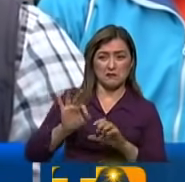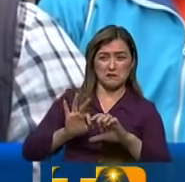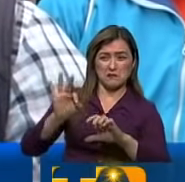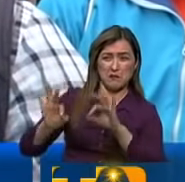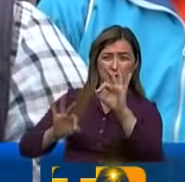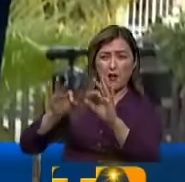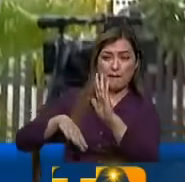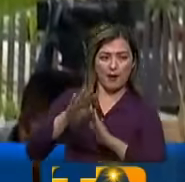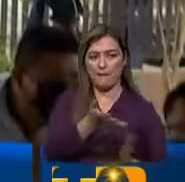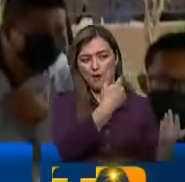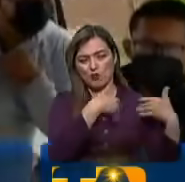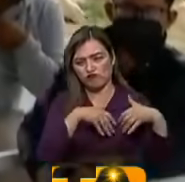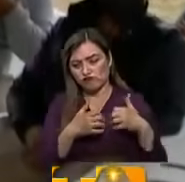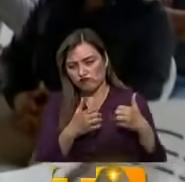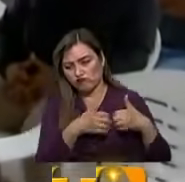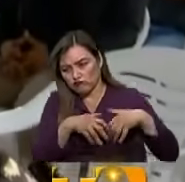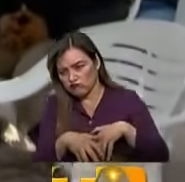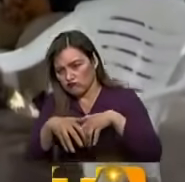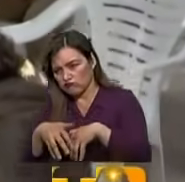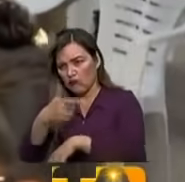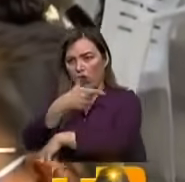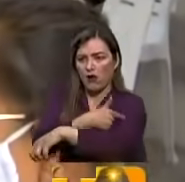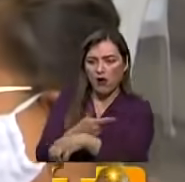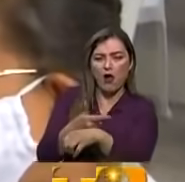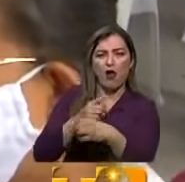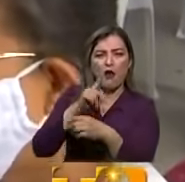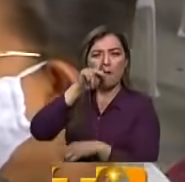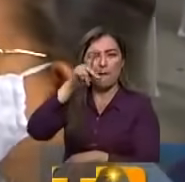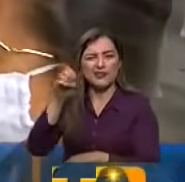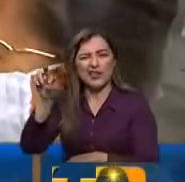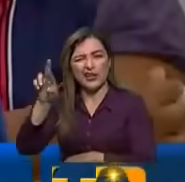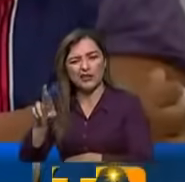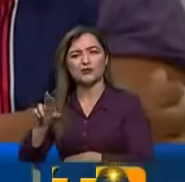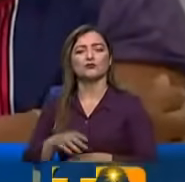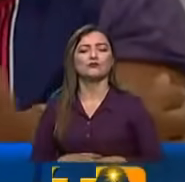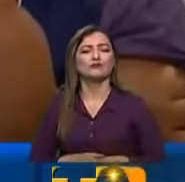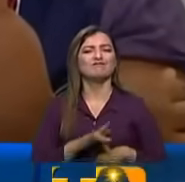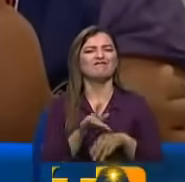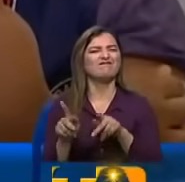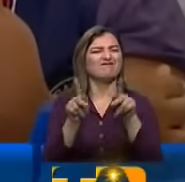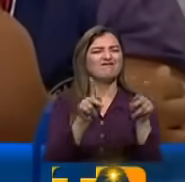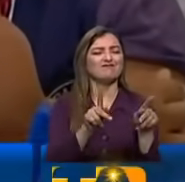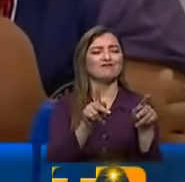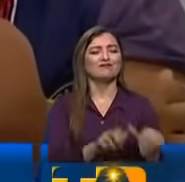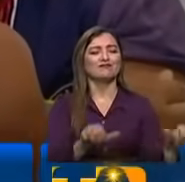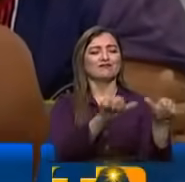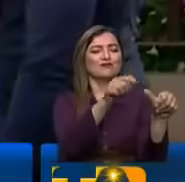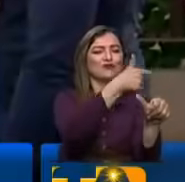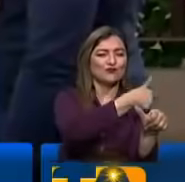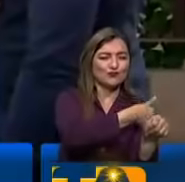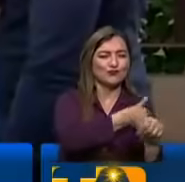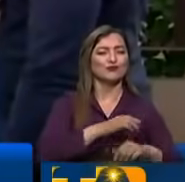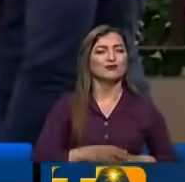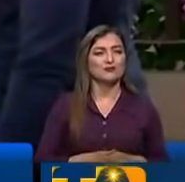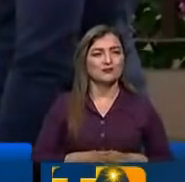vamos a trabajarlo en conjunto. Aquí desde temprano, el plan consistió en la toma de pruebas de antígeno, un área de vacunación contra la enfermedad